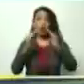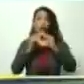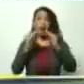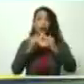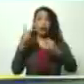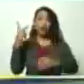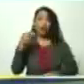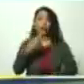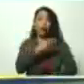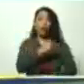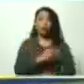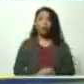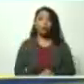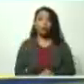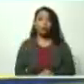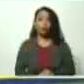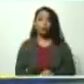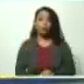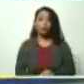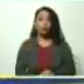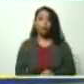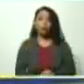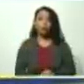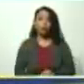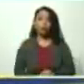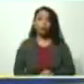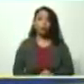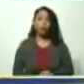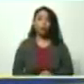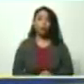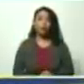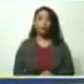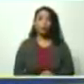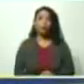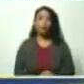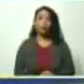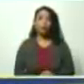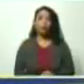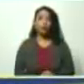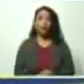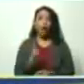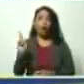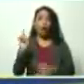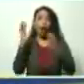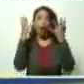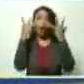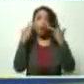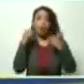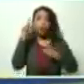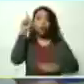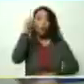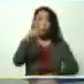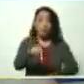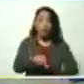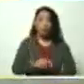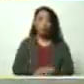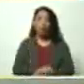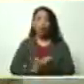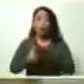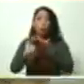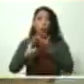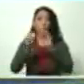tejería en el caso de el castaño también la